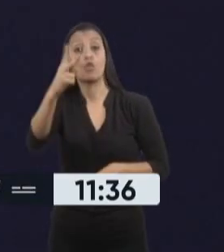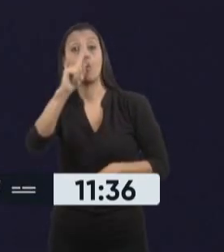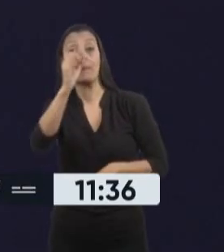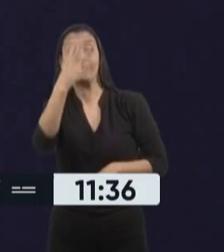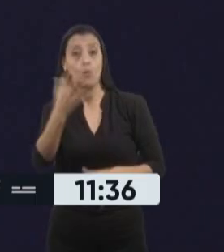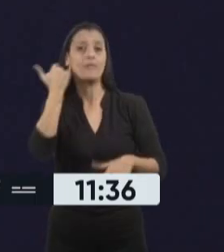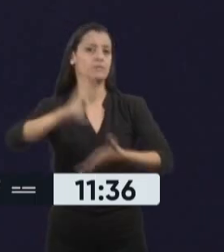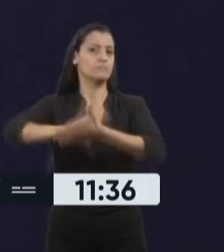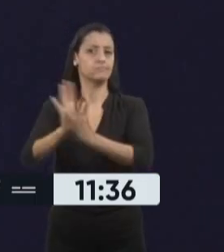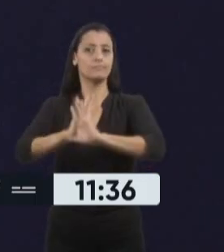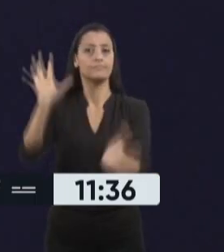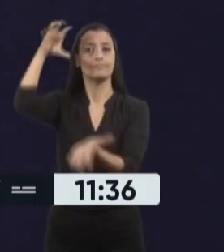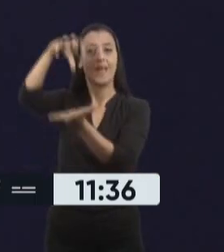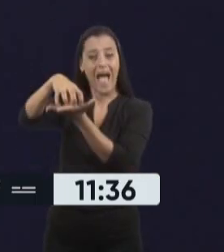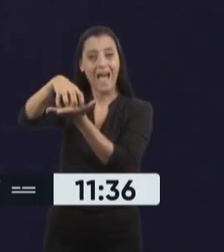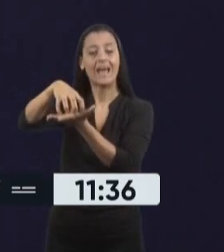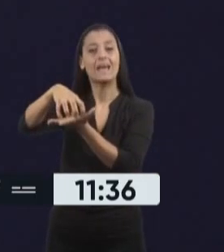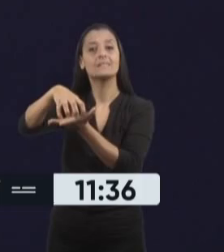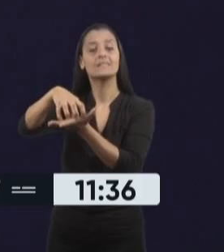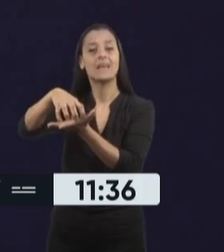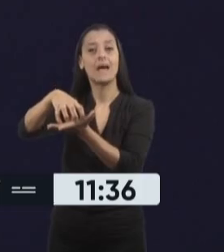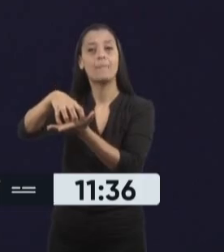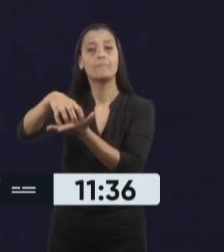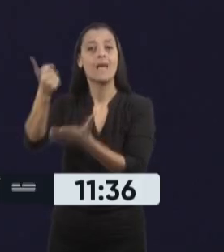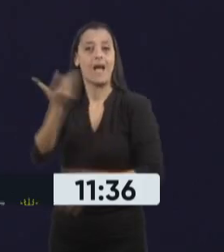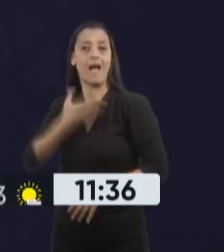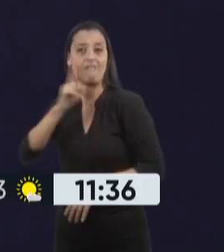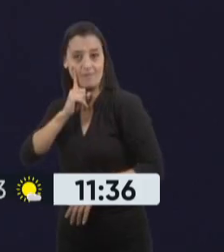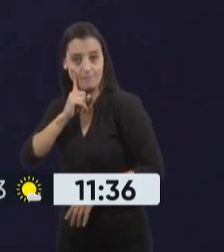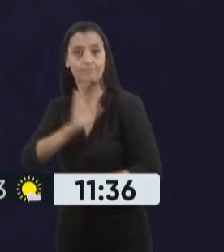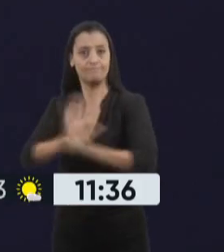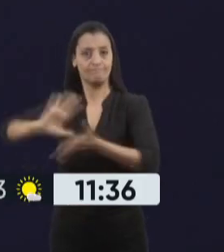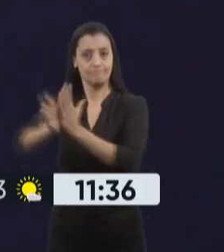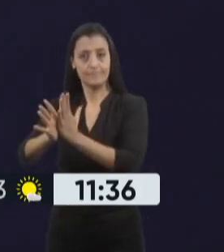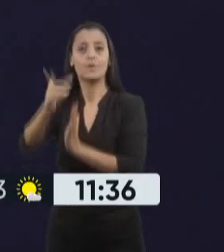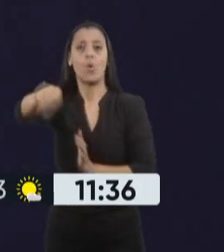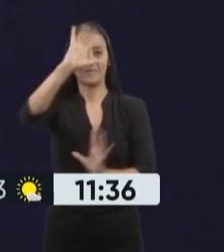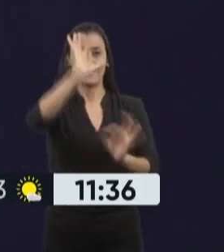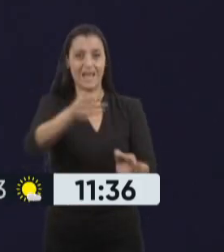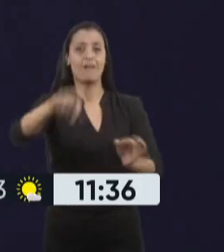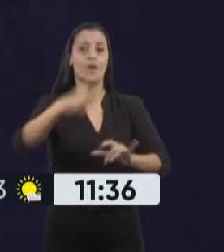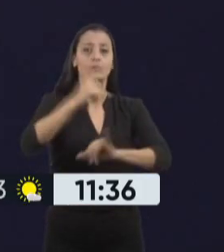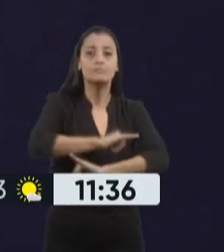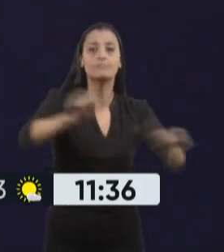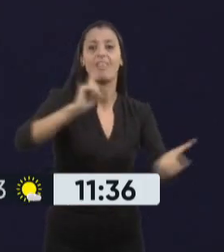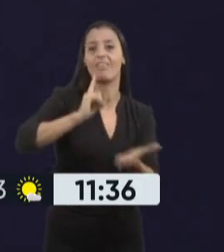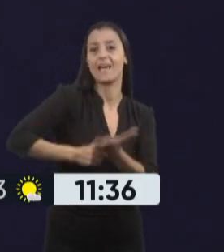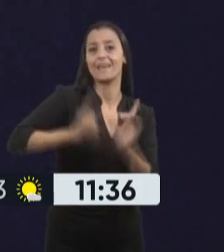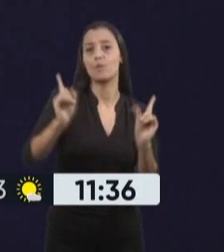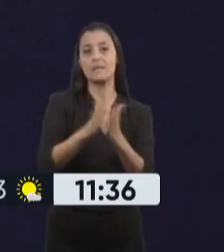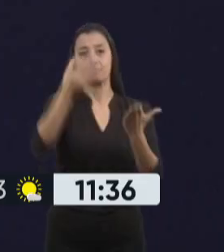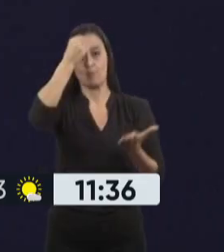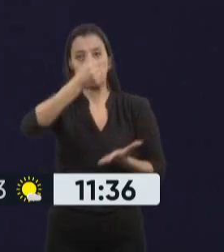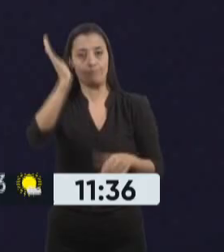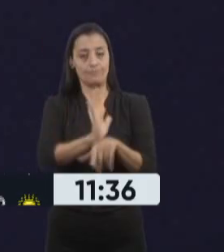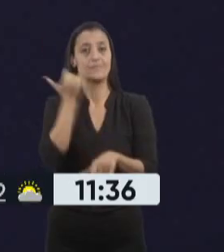514/2024 disolvió la Agencia Federal de Inteligencia para crear, como ustedes ya saben, porque salió publicado el decreto hoy en el boletín oficial,